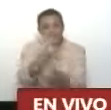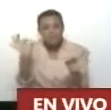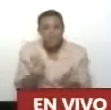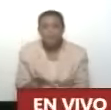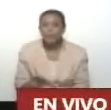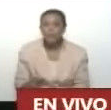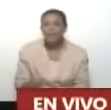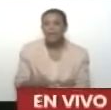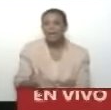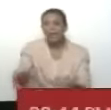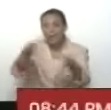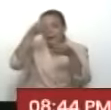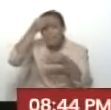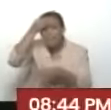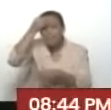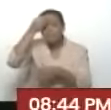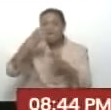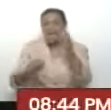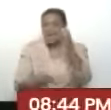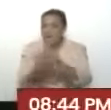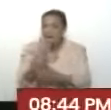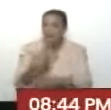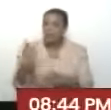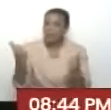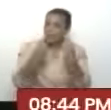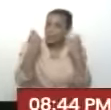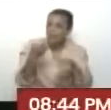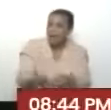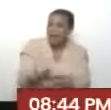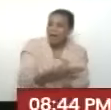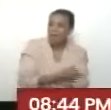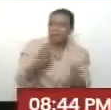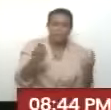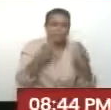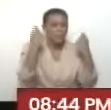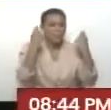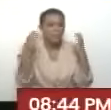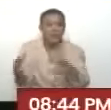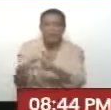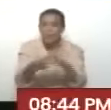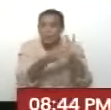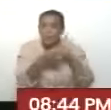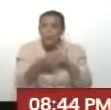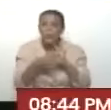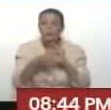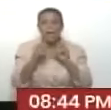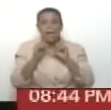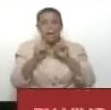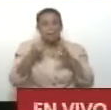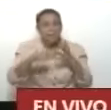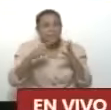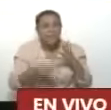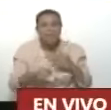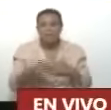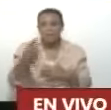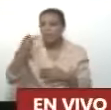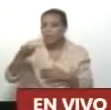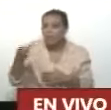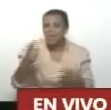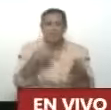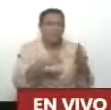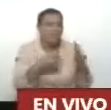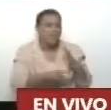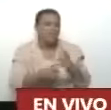este hecho histórico que construimos juntos y juntos los venezolanos, que pudimos unirnos a pesar de las diferencias, y ahí el reconocimiento a